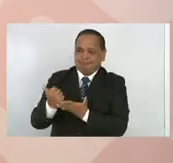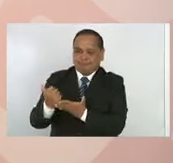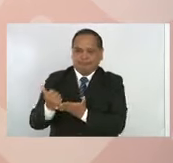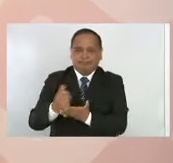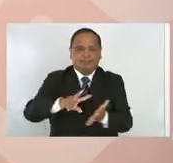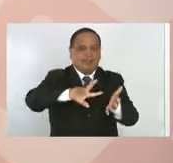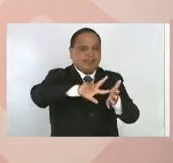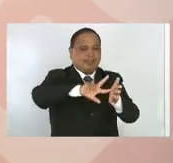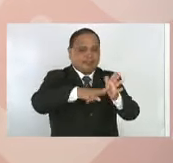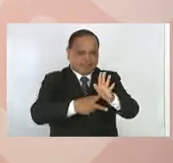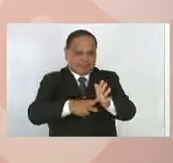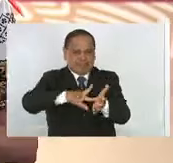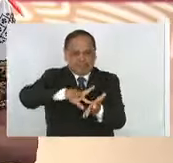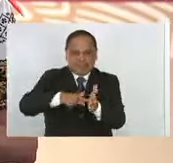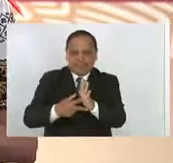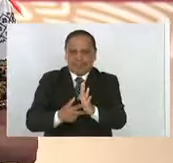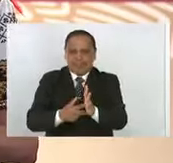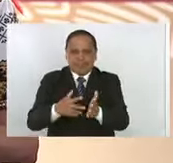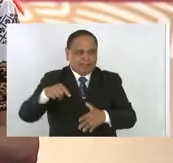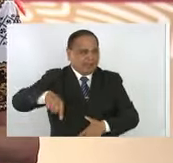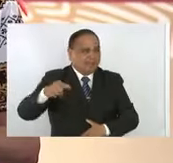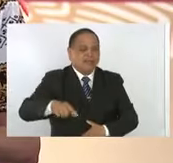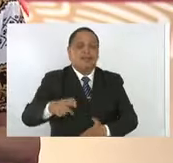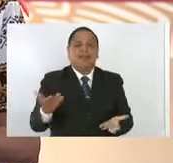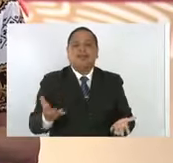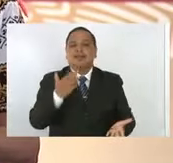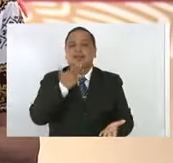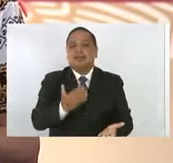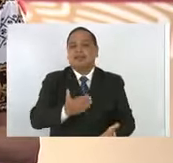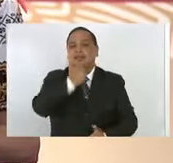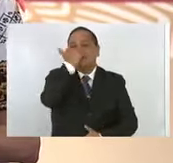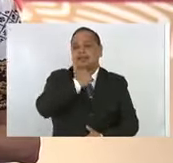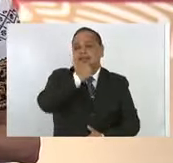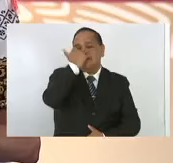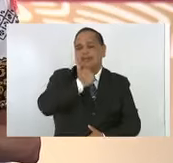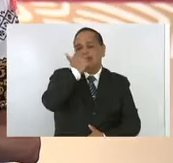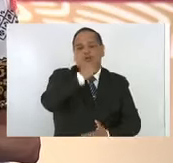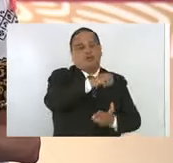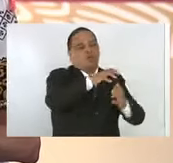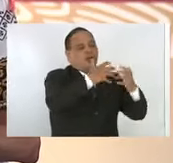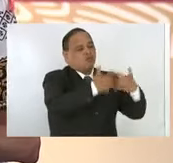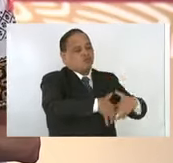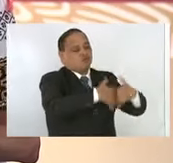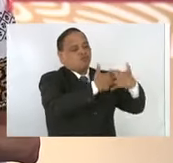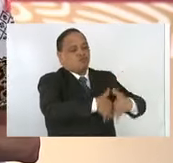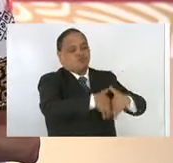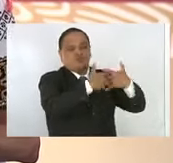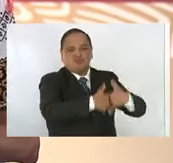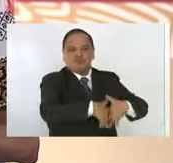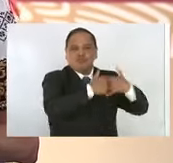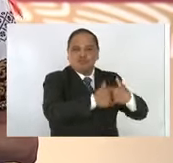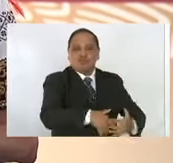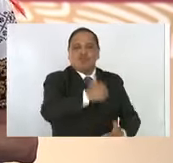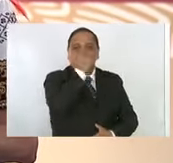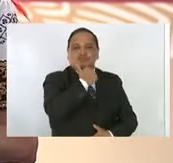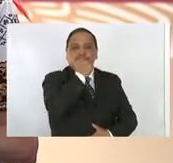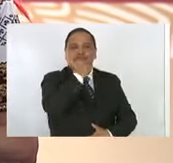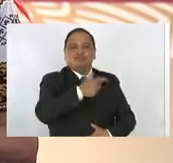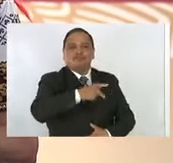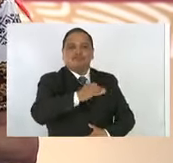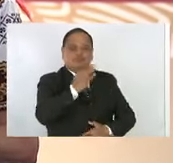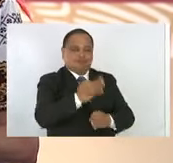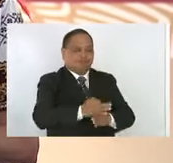vinieron a crear aquí el primer ingenio azucarero, yo diría la única industria que existe, agroindustria que existe aquí en mi